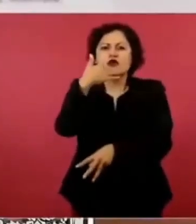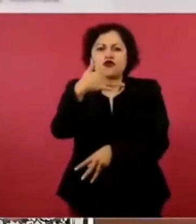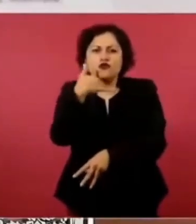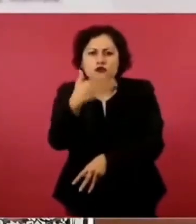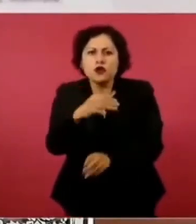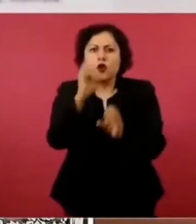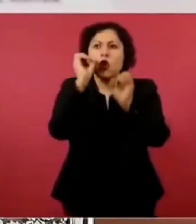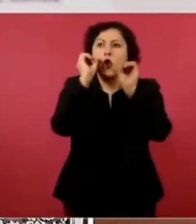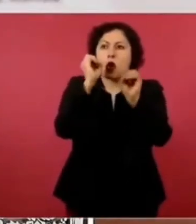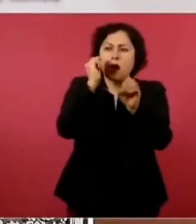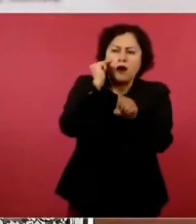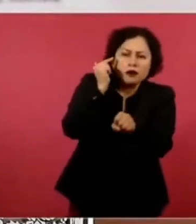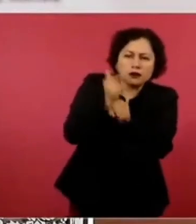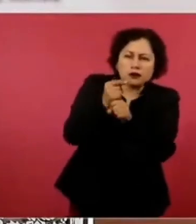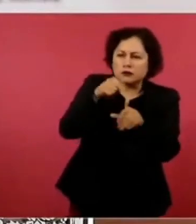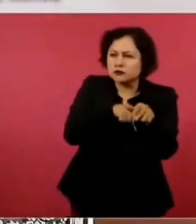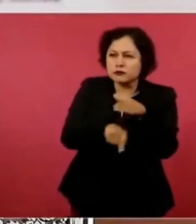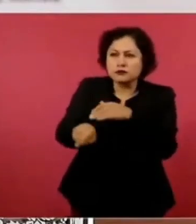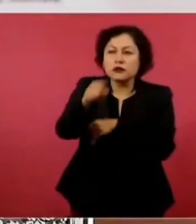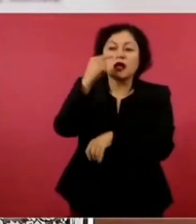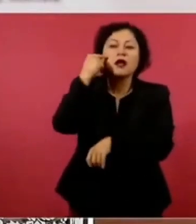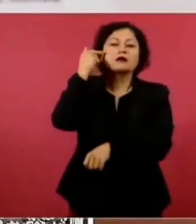de antes y de ahora,